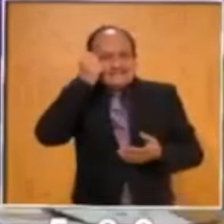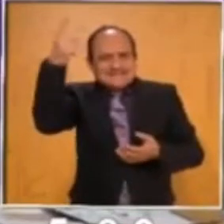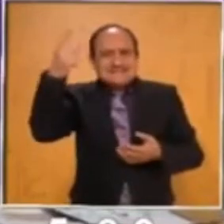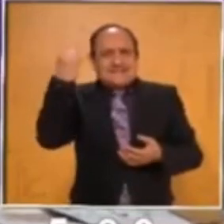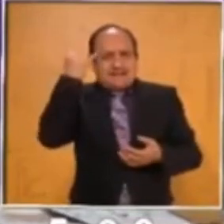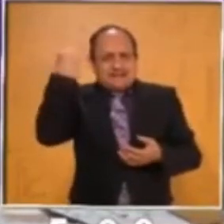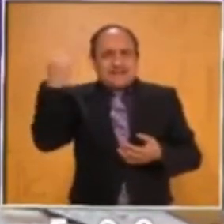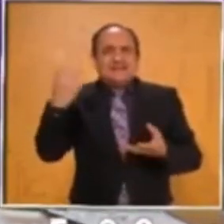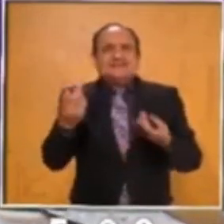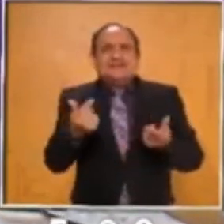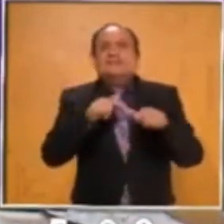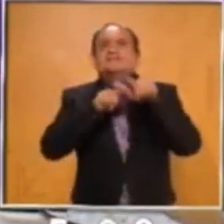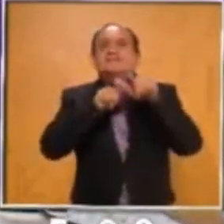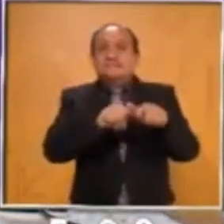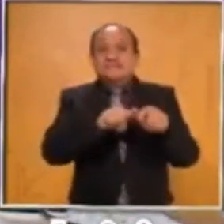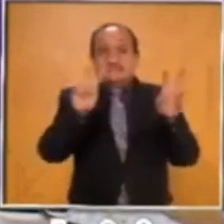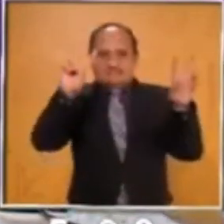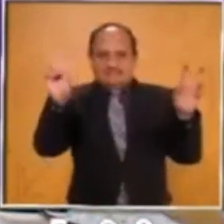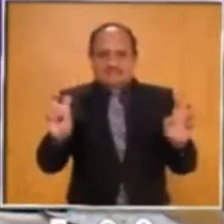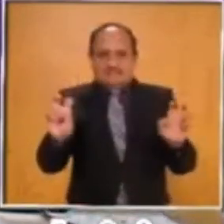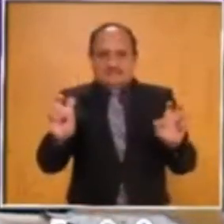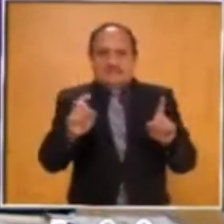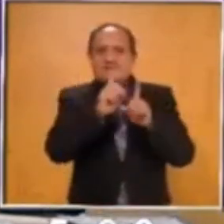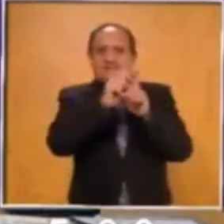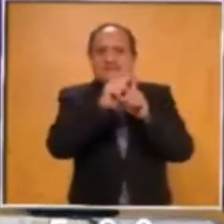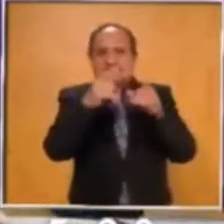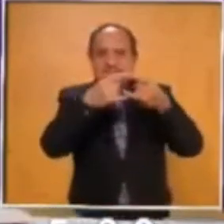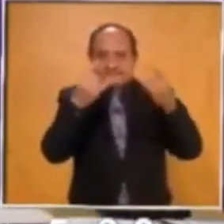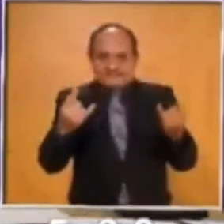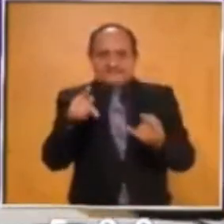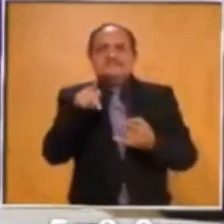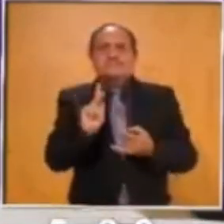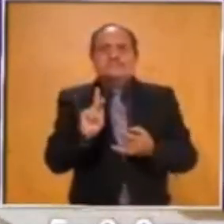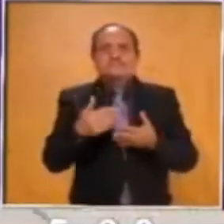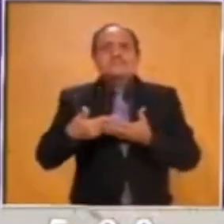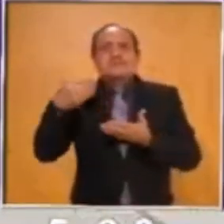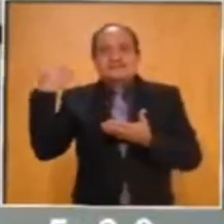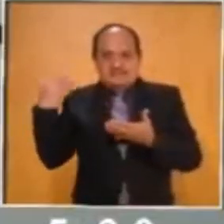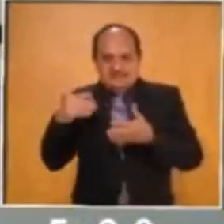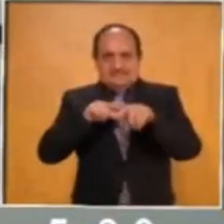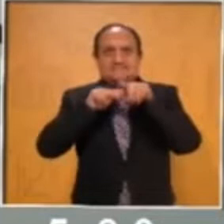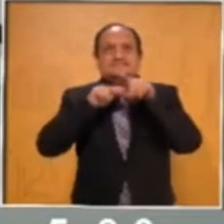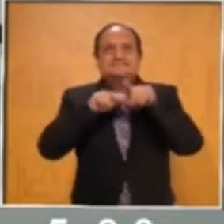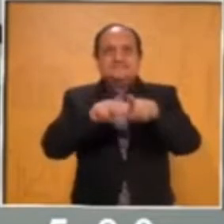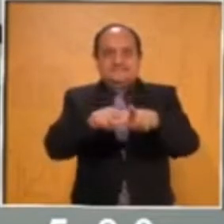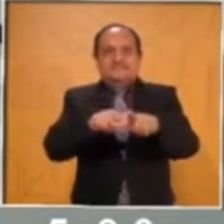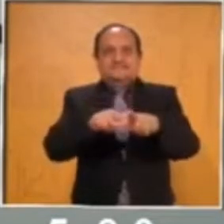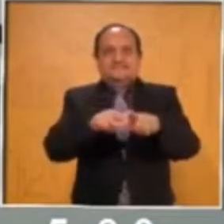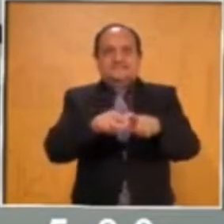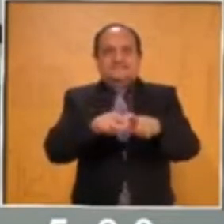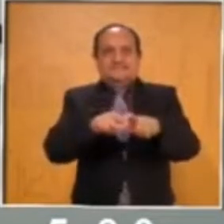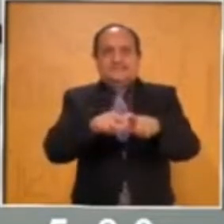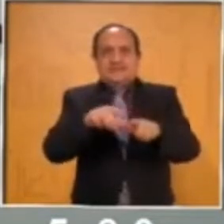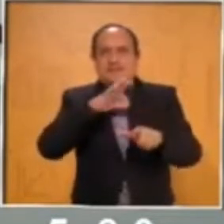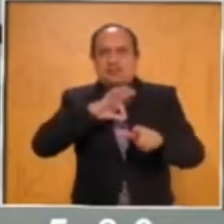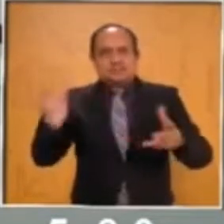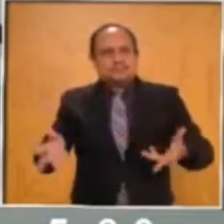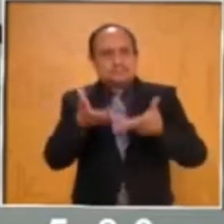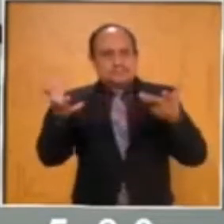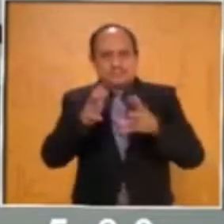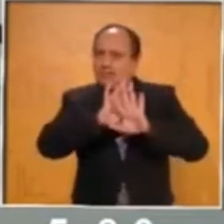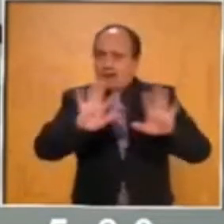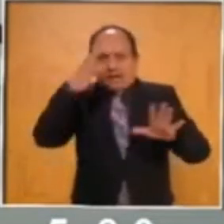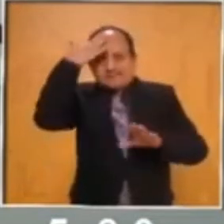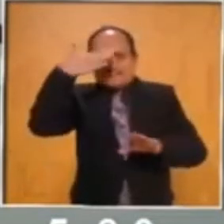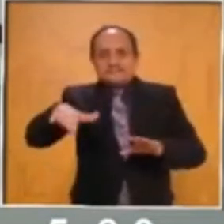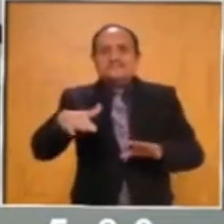idea para darle una continuidad a esto de lo del cómic. Pero antes de darle continuidad, para poder promover lo que ya